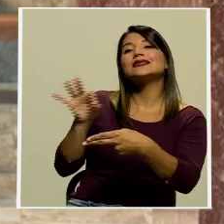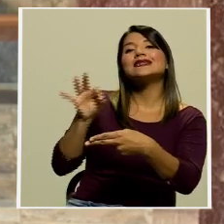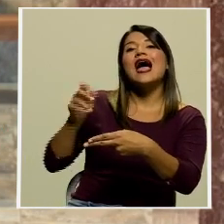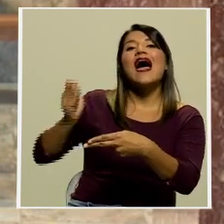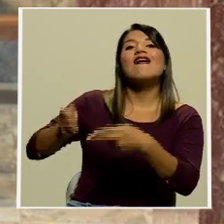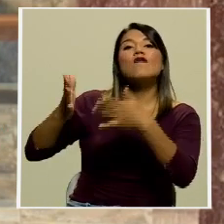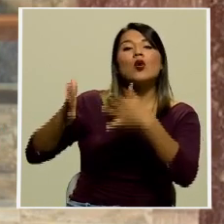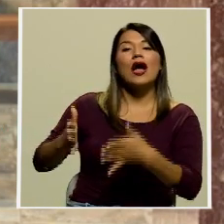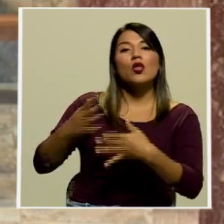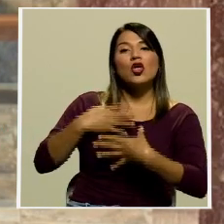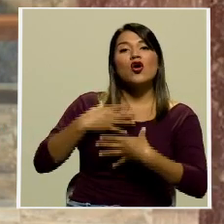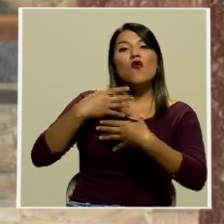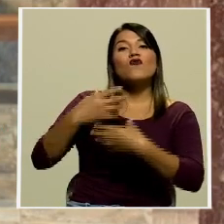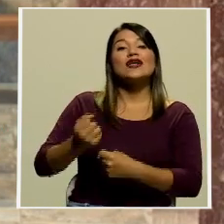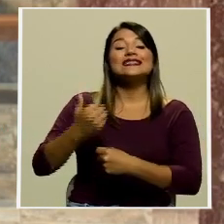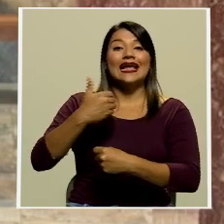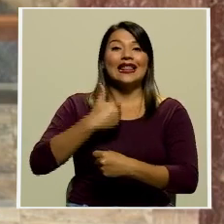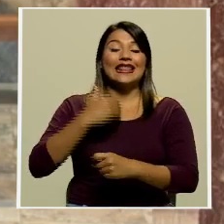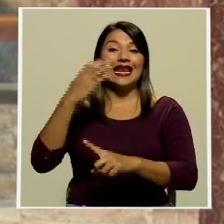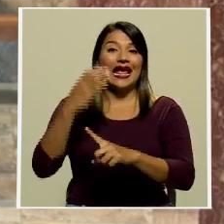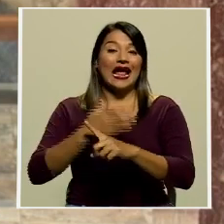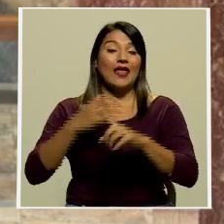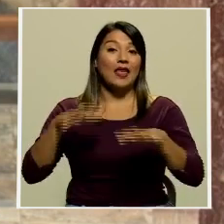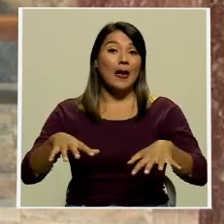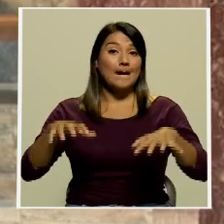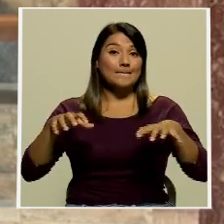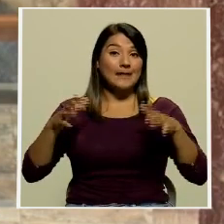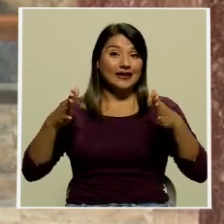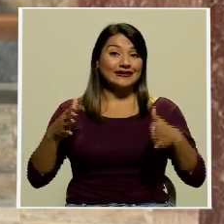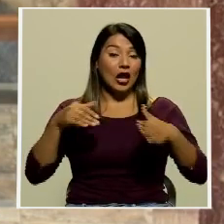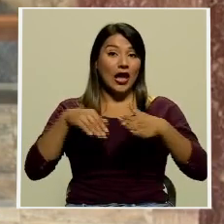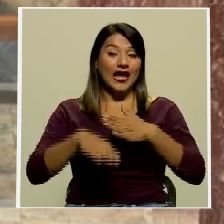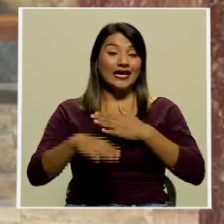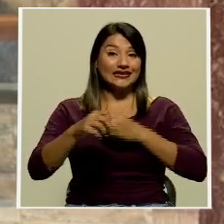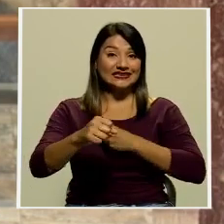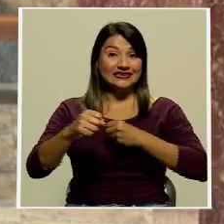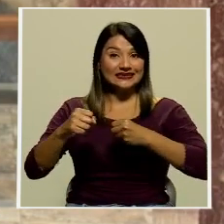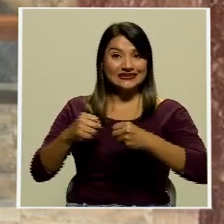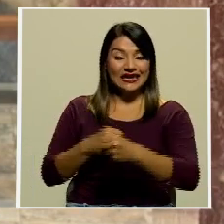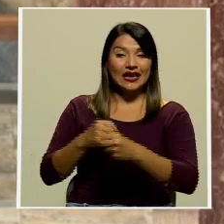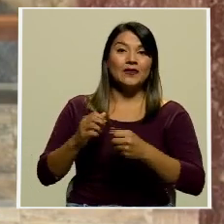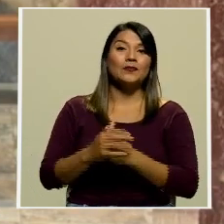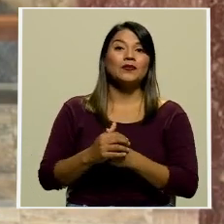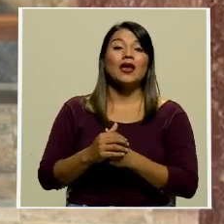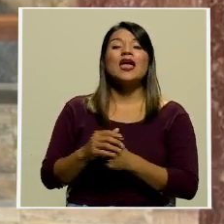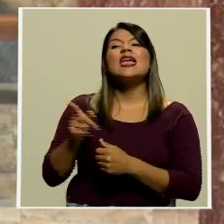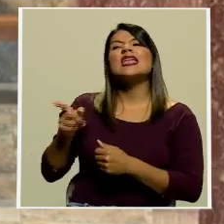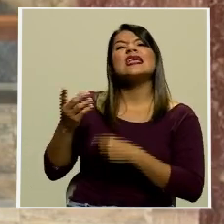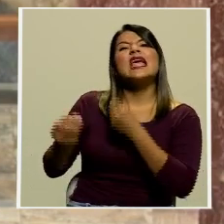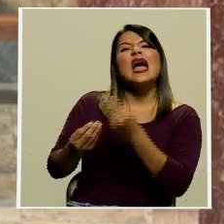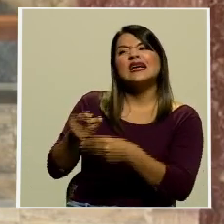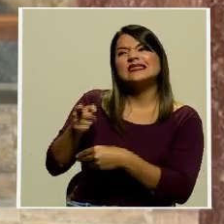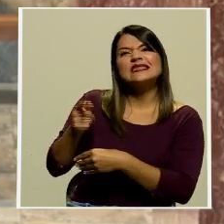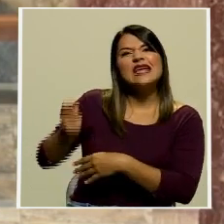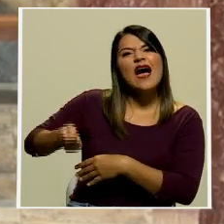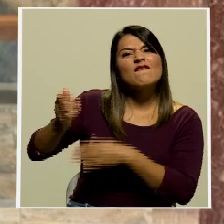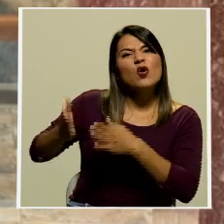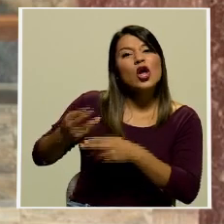de confianza que tienen cada uno de los magistrados en las salas. Ellos lo que realizan, sus funciones